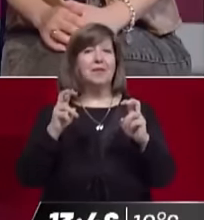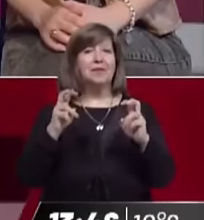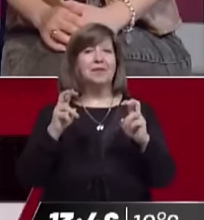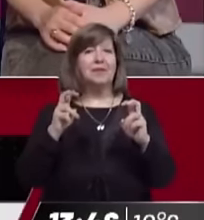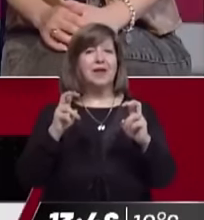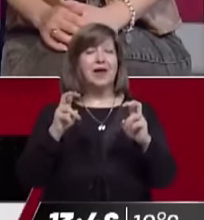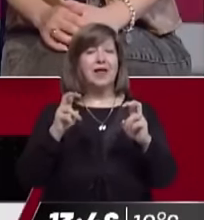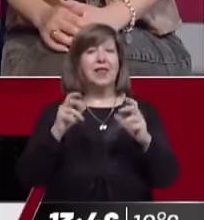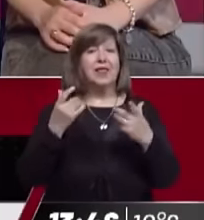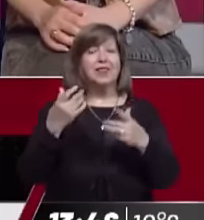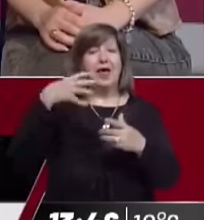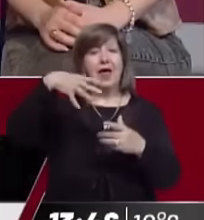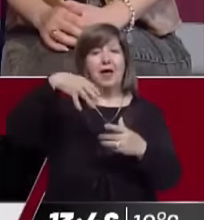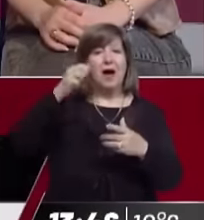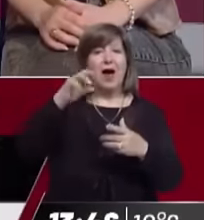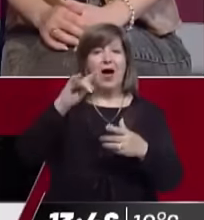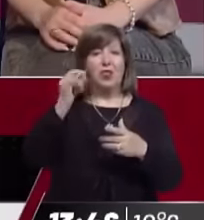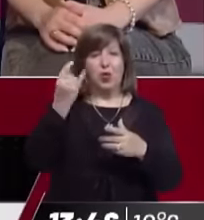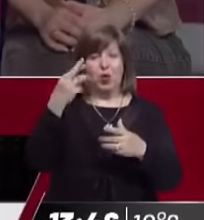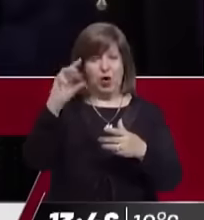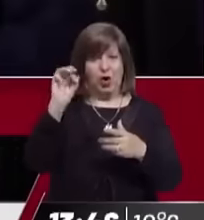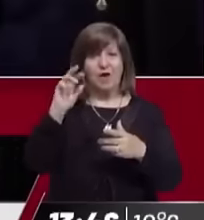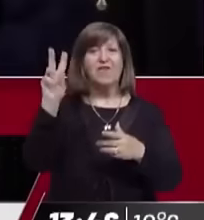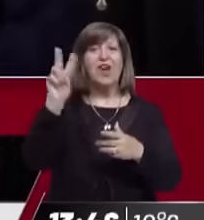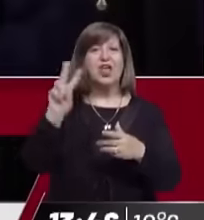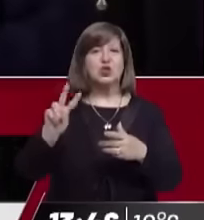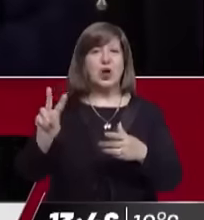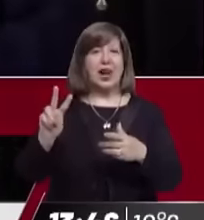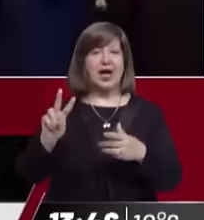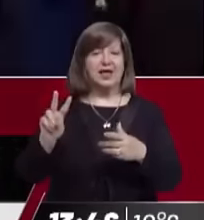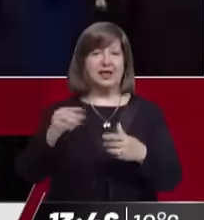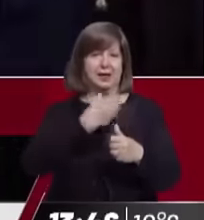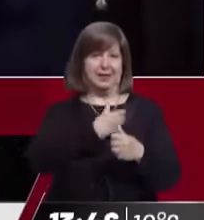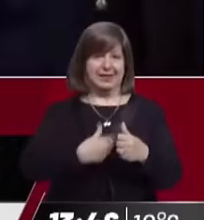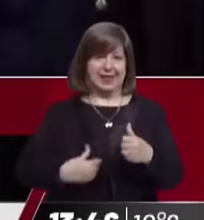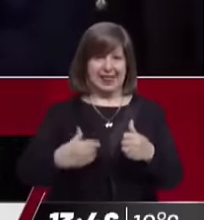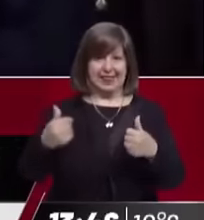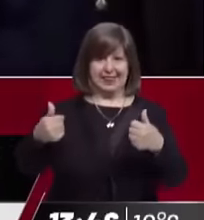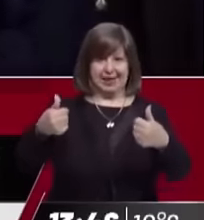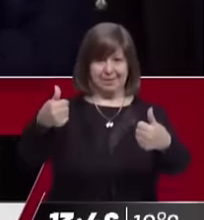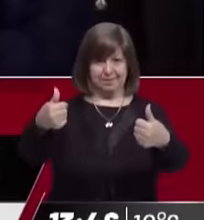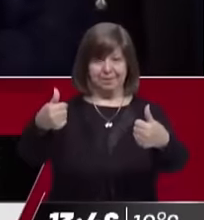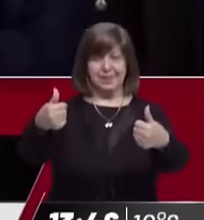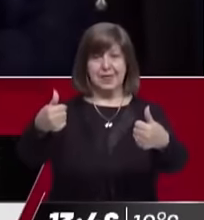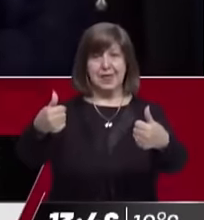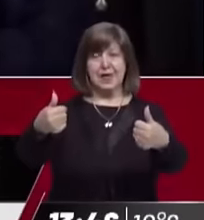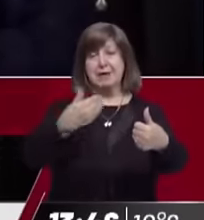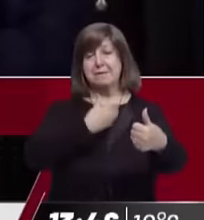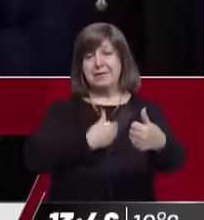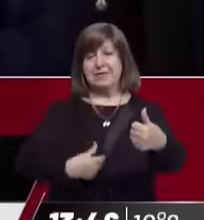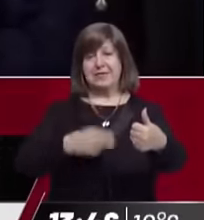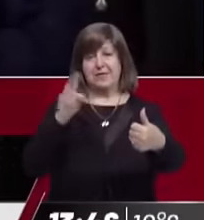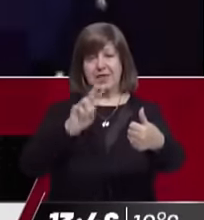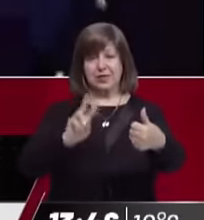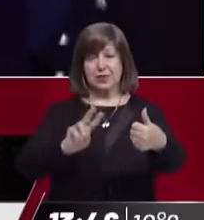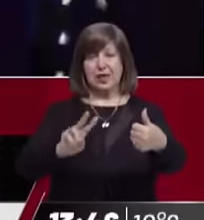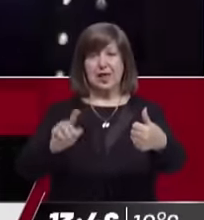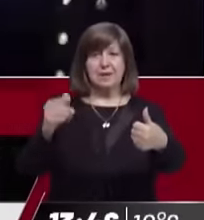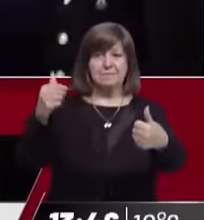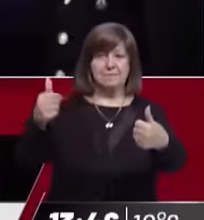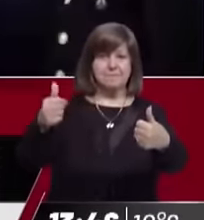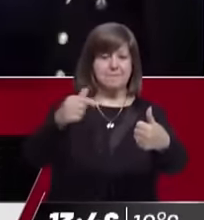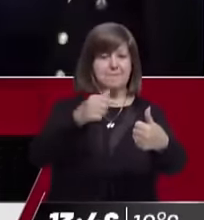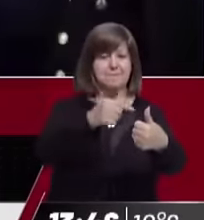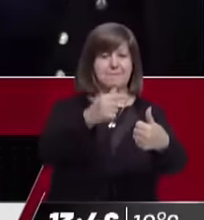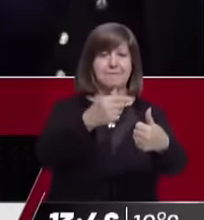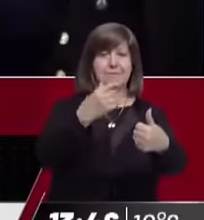Nicolás Maduro, Epa. Que es una piedra en el zapato para los dos candidatos. Y me vas a preguntar, ¿está en la campaña? No, no